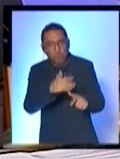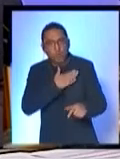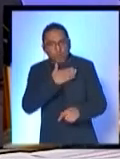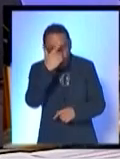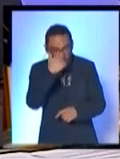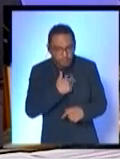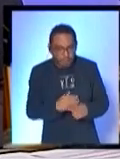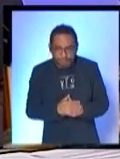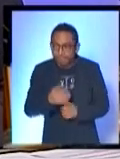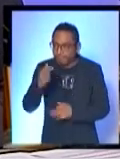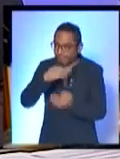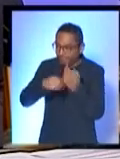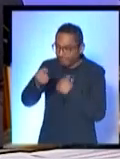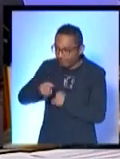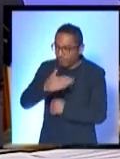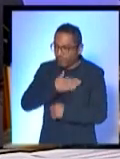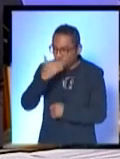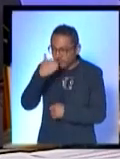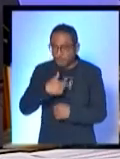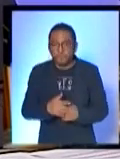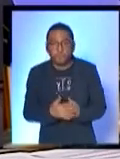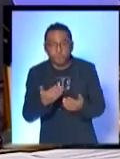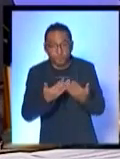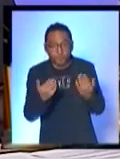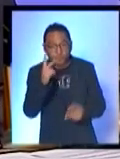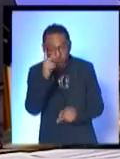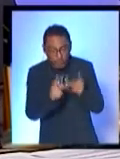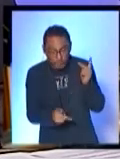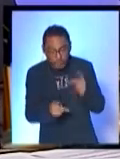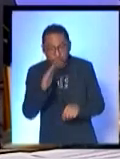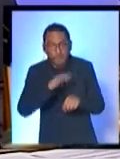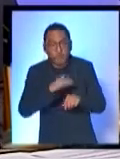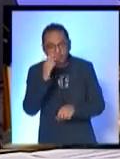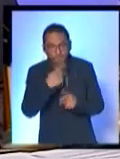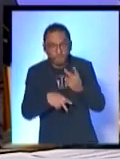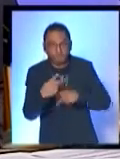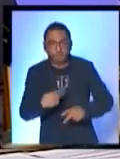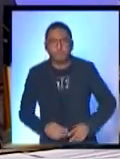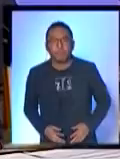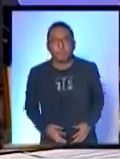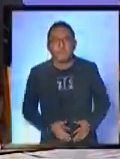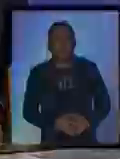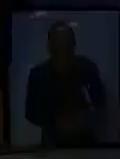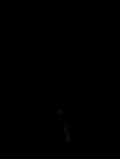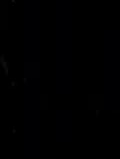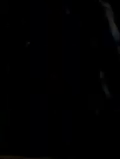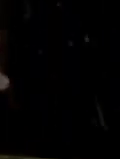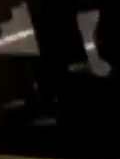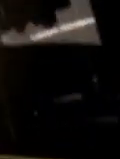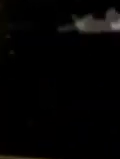noche. Saludos para todos. Muy buena noche. Hacemos una pausa, regresamos con más.